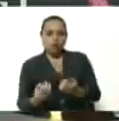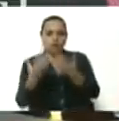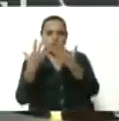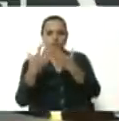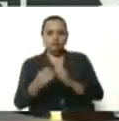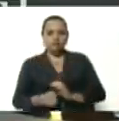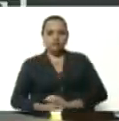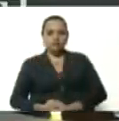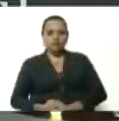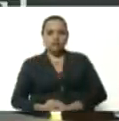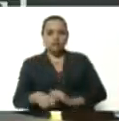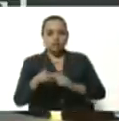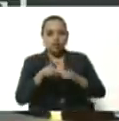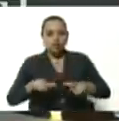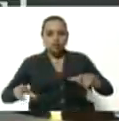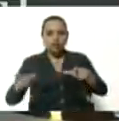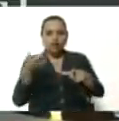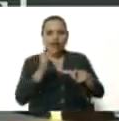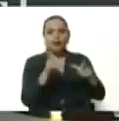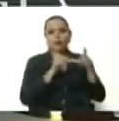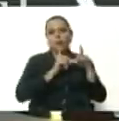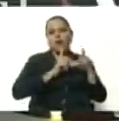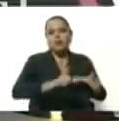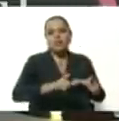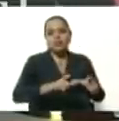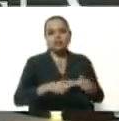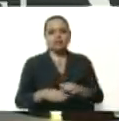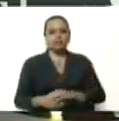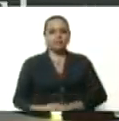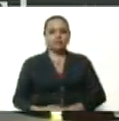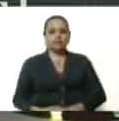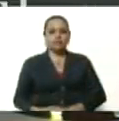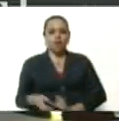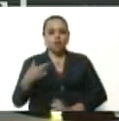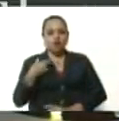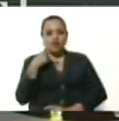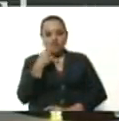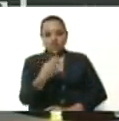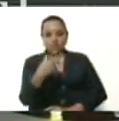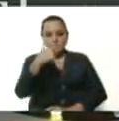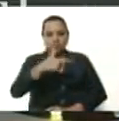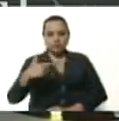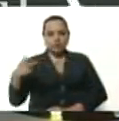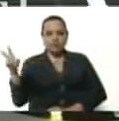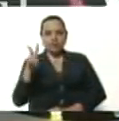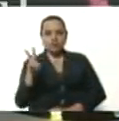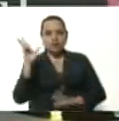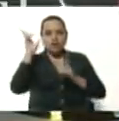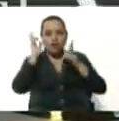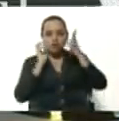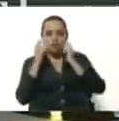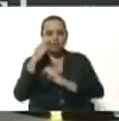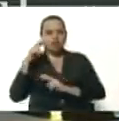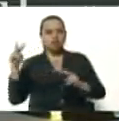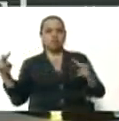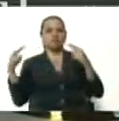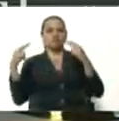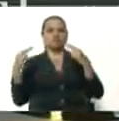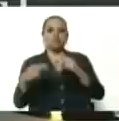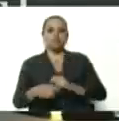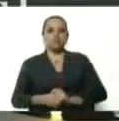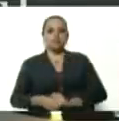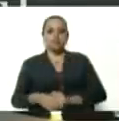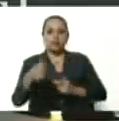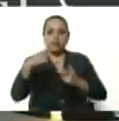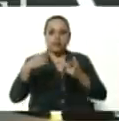de las zonas que están en cuarentena. Yo le digo a los venezolanos y venezolanas que nos escuchan, que nos ven, por los medios